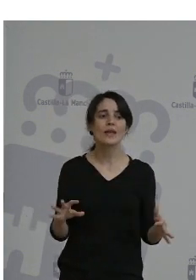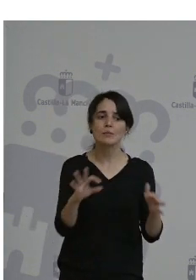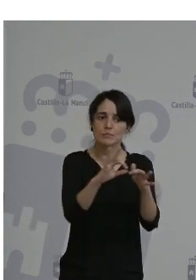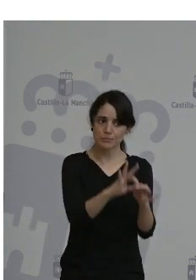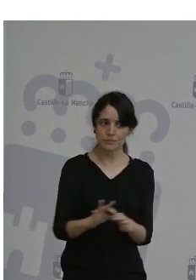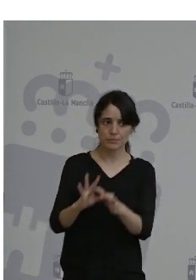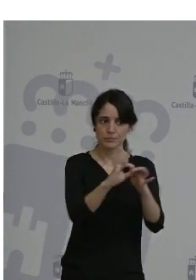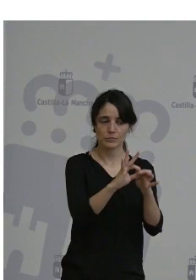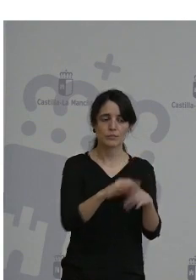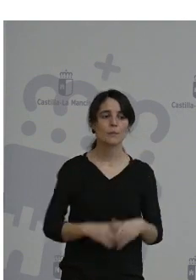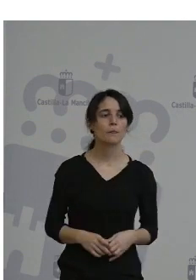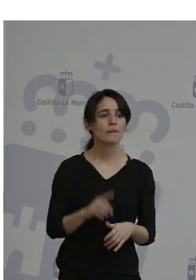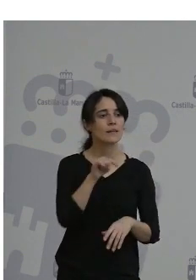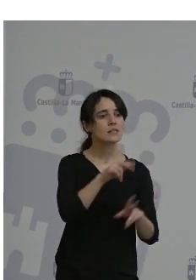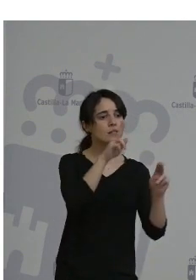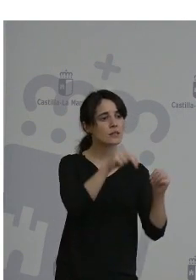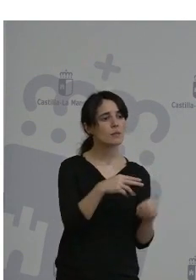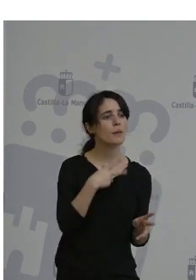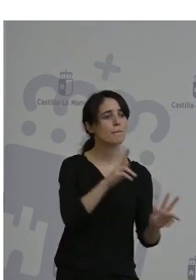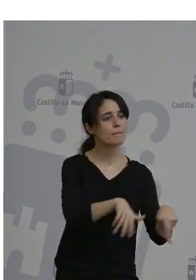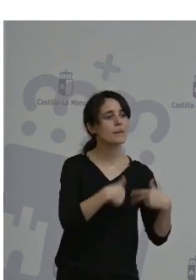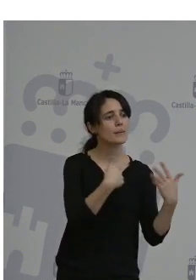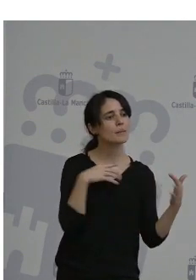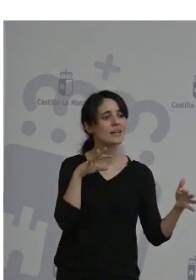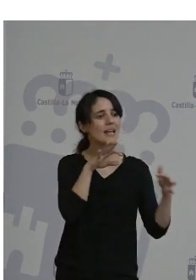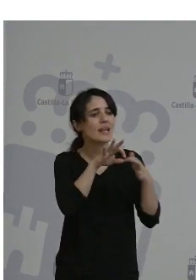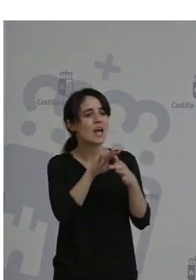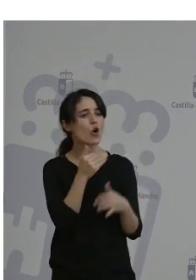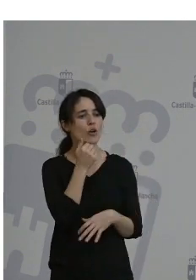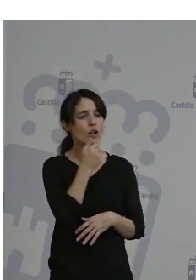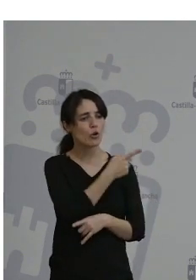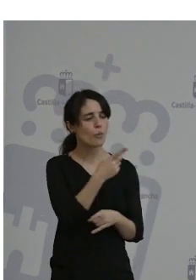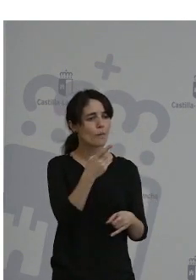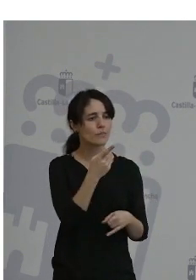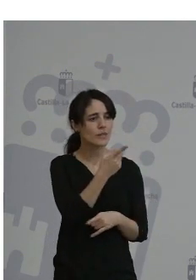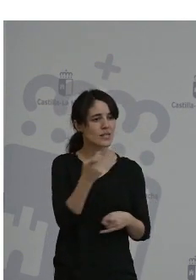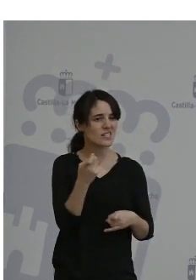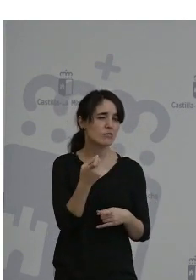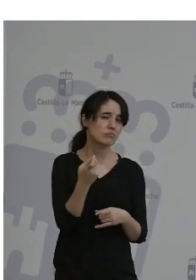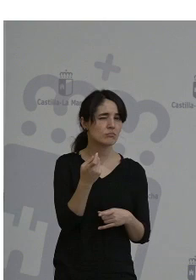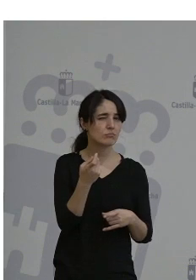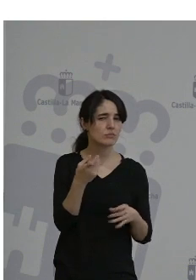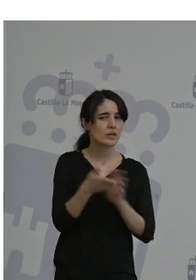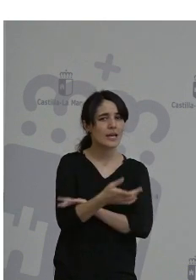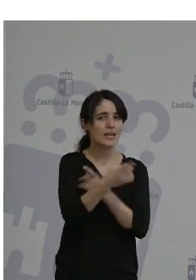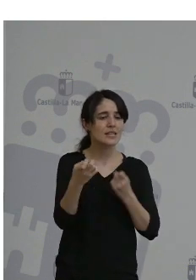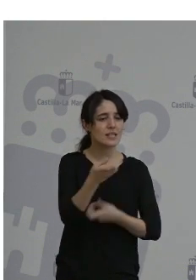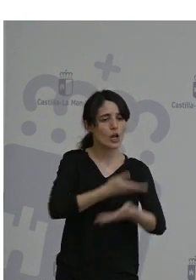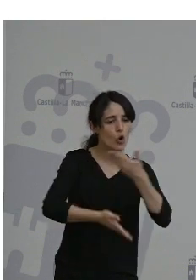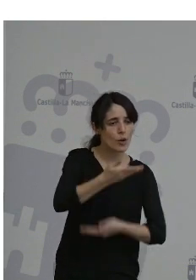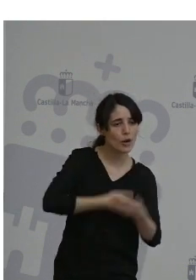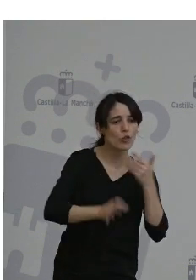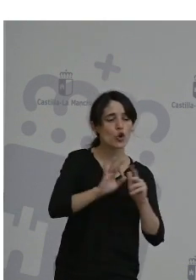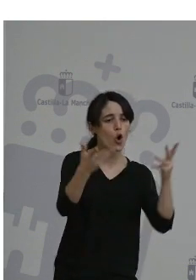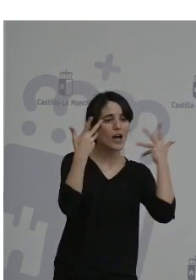aspecto me permite enlazar con un elemento importantísimo para la AGE, como es el de la necesaria colaboración y asesoramiento